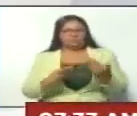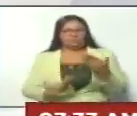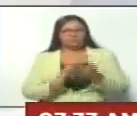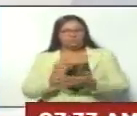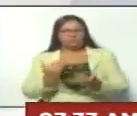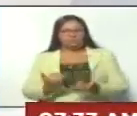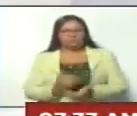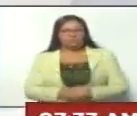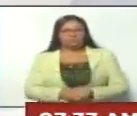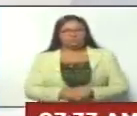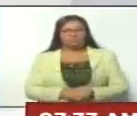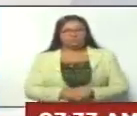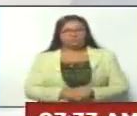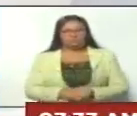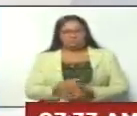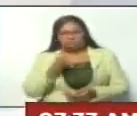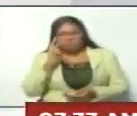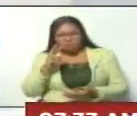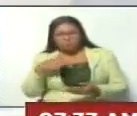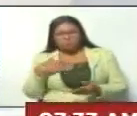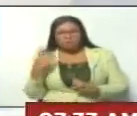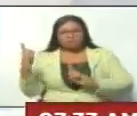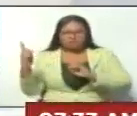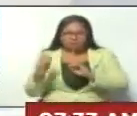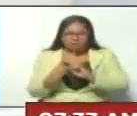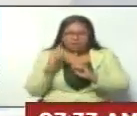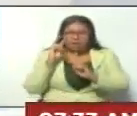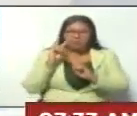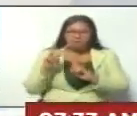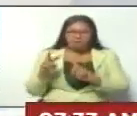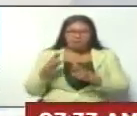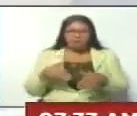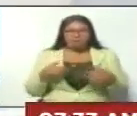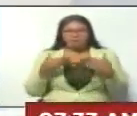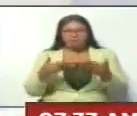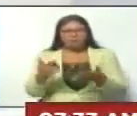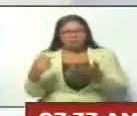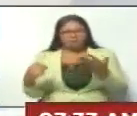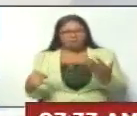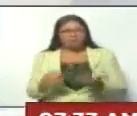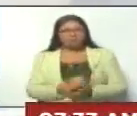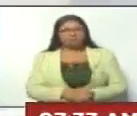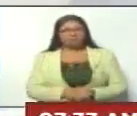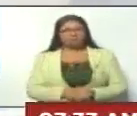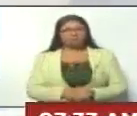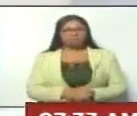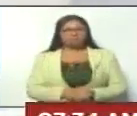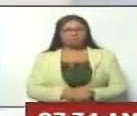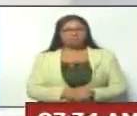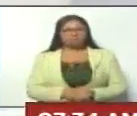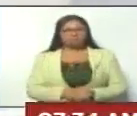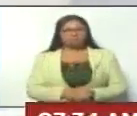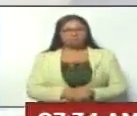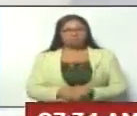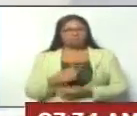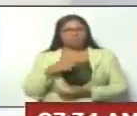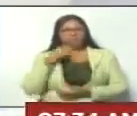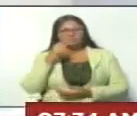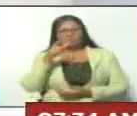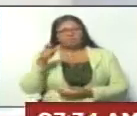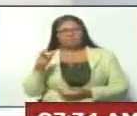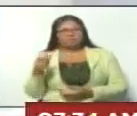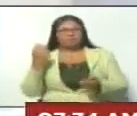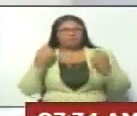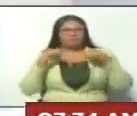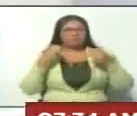función mítica, que la gente pueda acercarse a observarla, y a practicar, digamos, la gente que practique